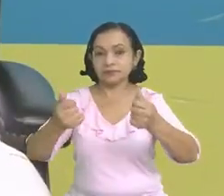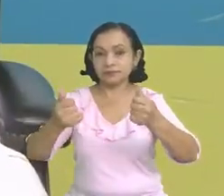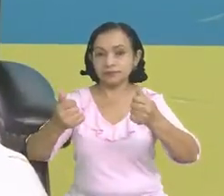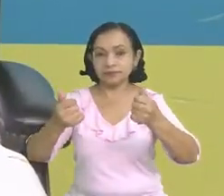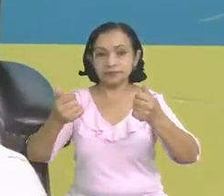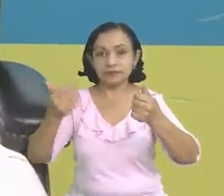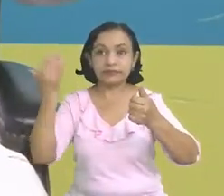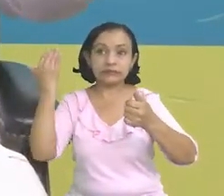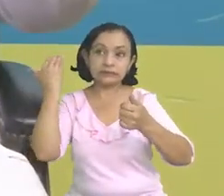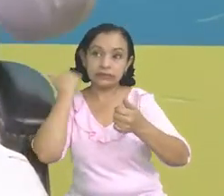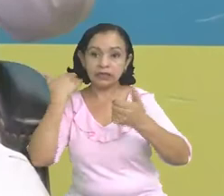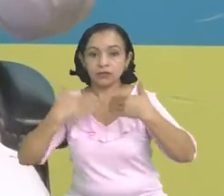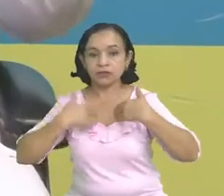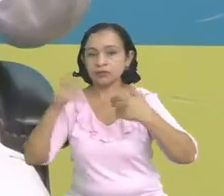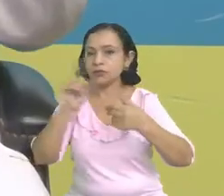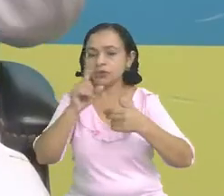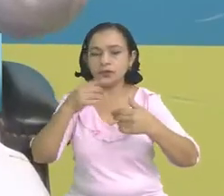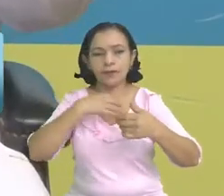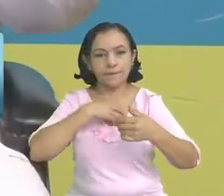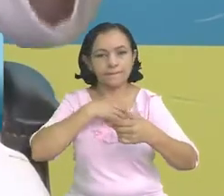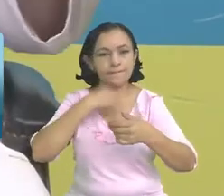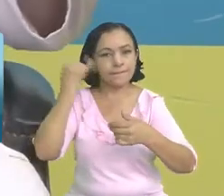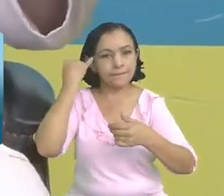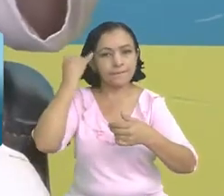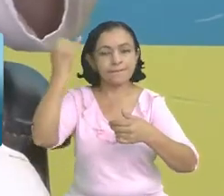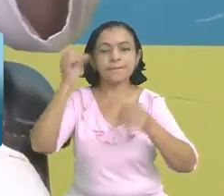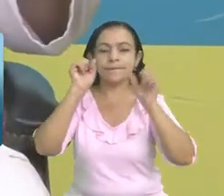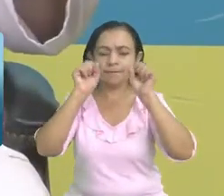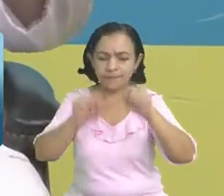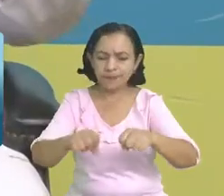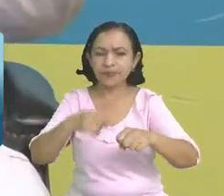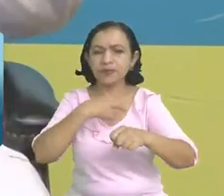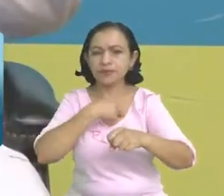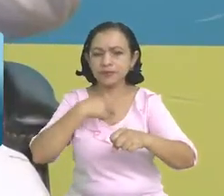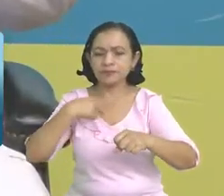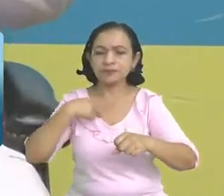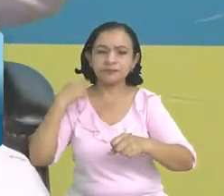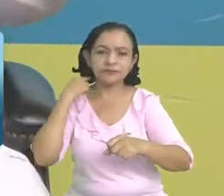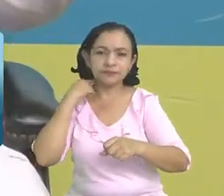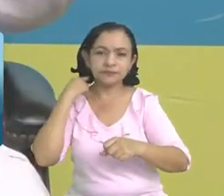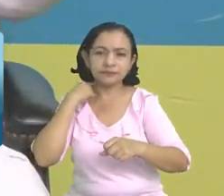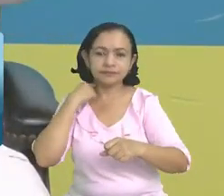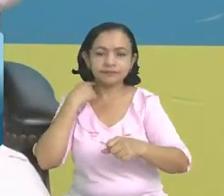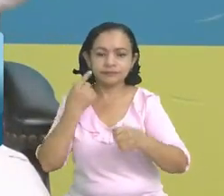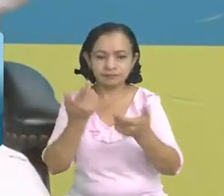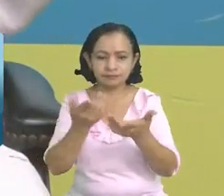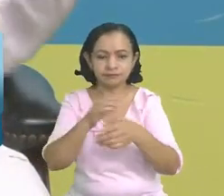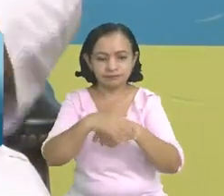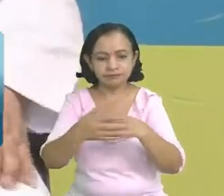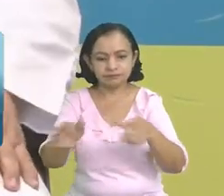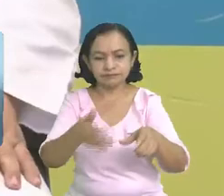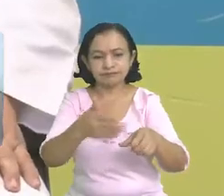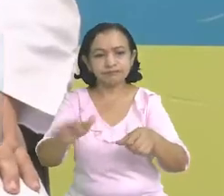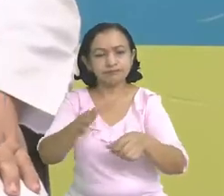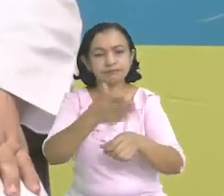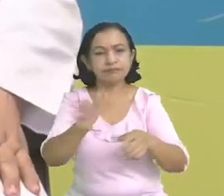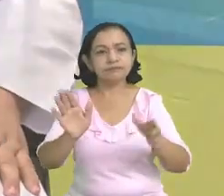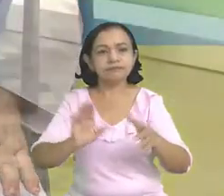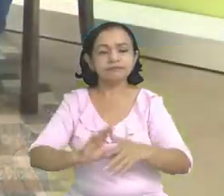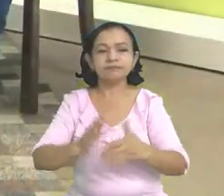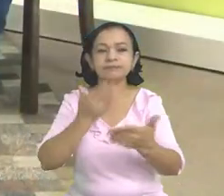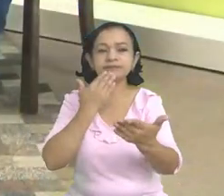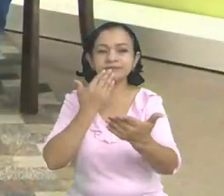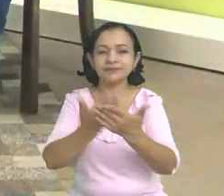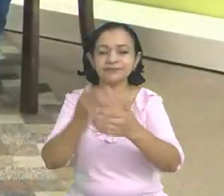no, es actitud. Barato. Podemos hacerlo siempre y cuando podamos usar nuestras manos y podamos hacerlo.